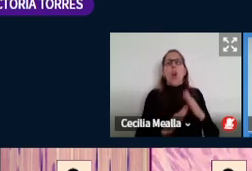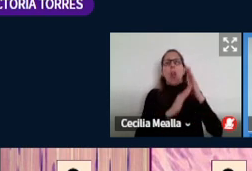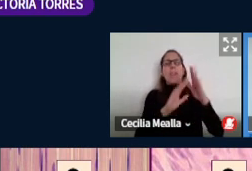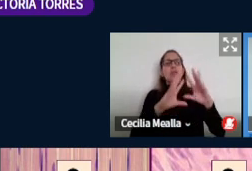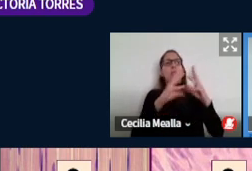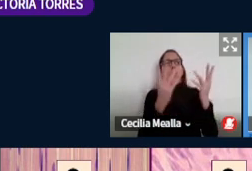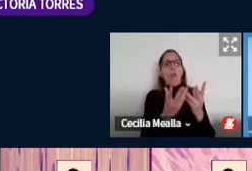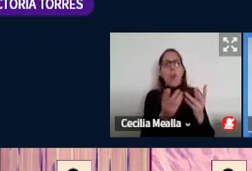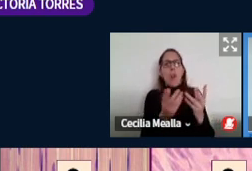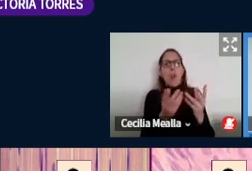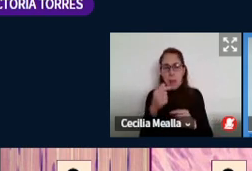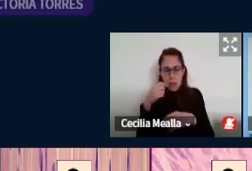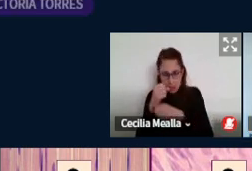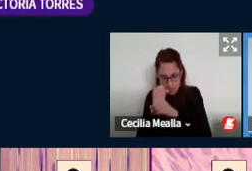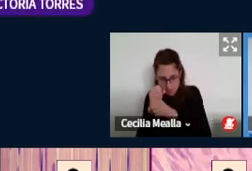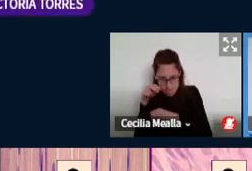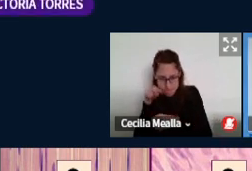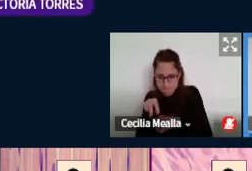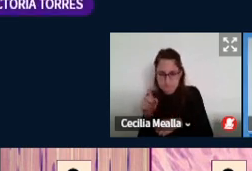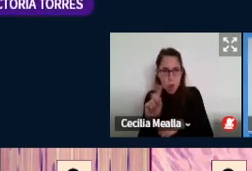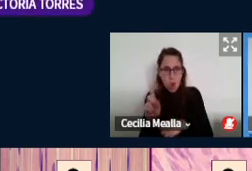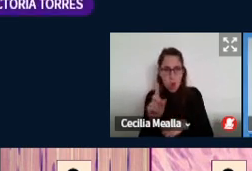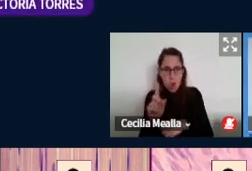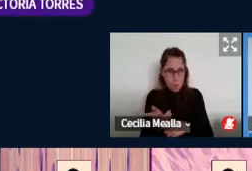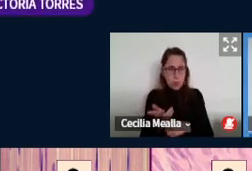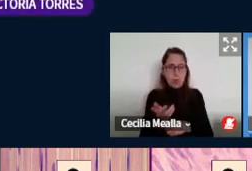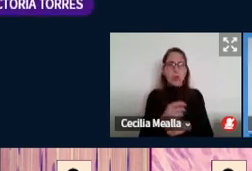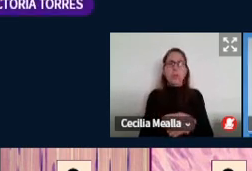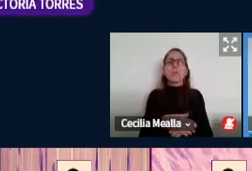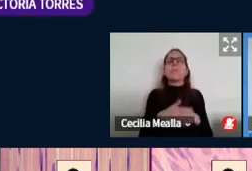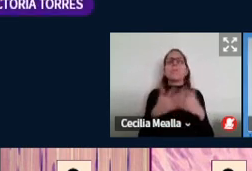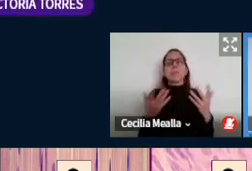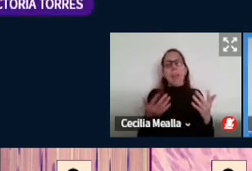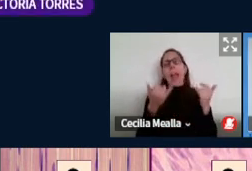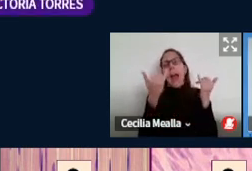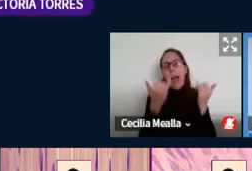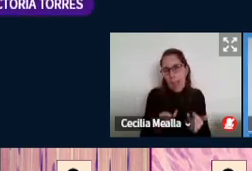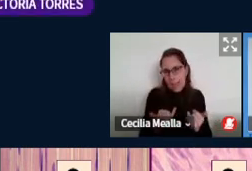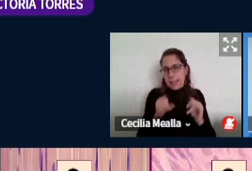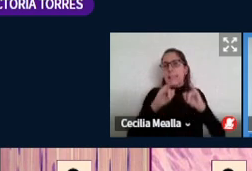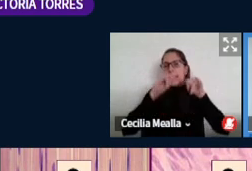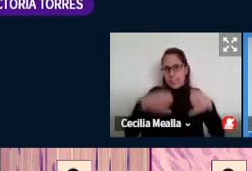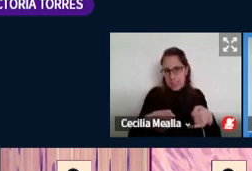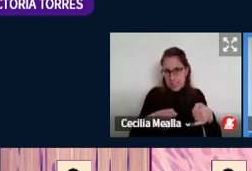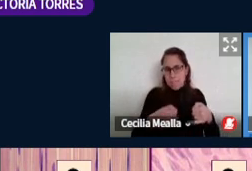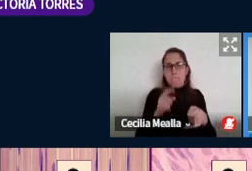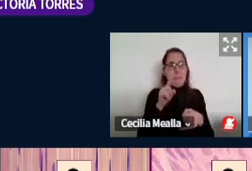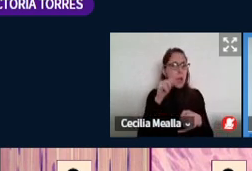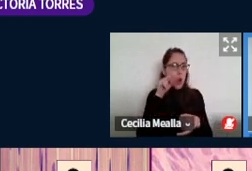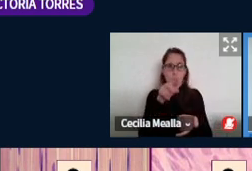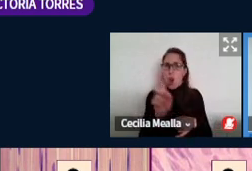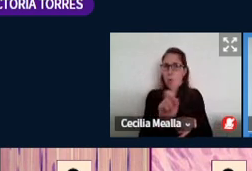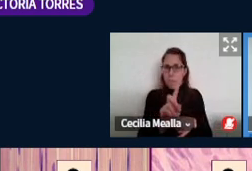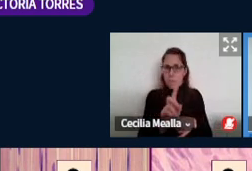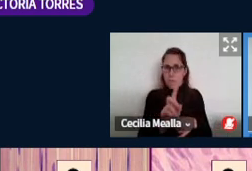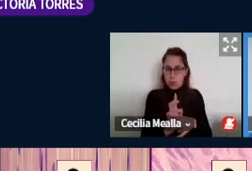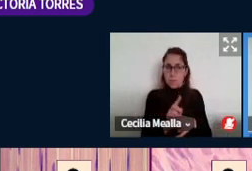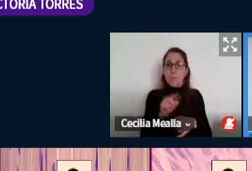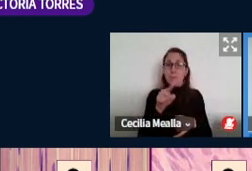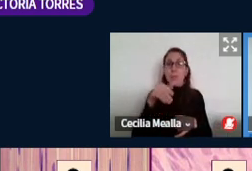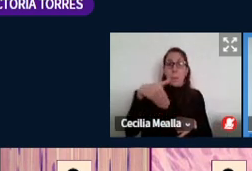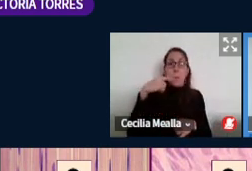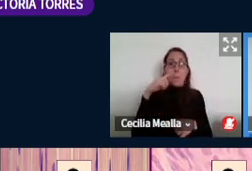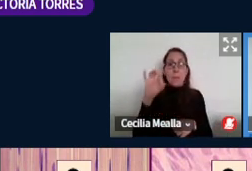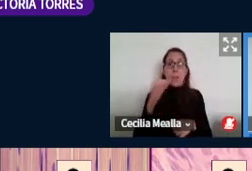No lo vemos en el microscopio. exacto. Entonces, sí, a ver, ¿está formando parte? Sí, pero acá no lo vemos.